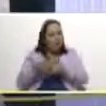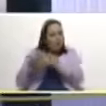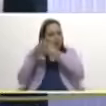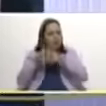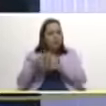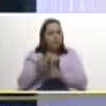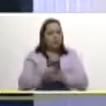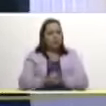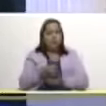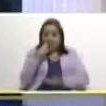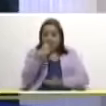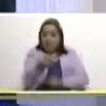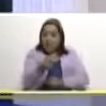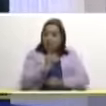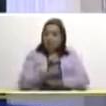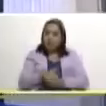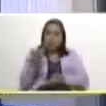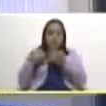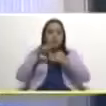Y lo dijeron.